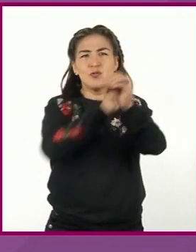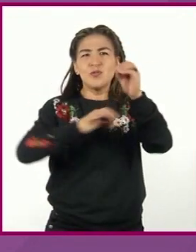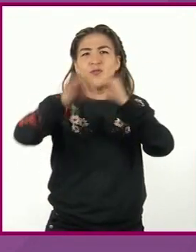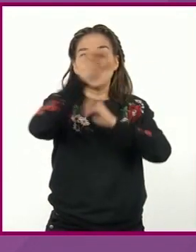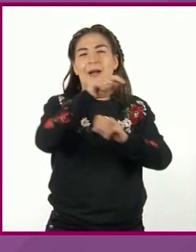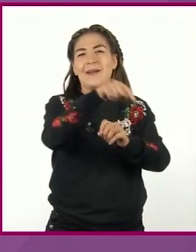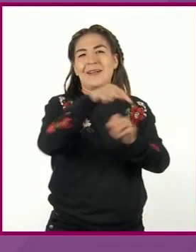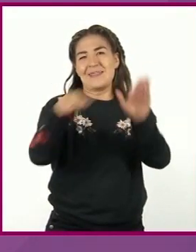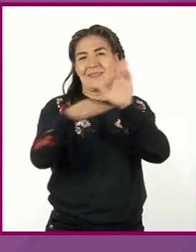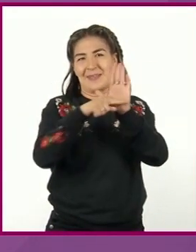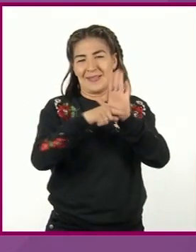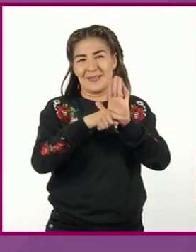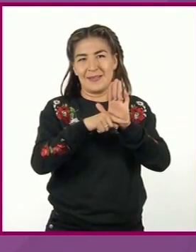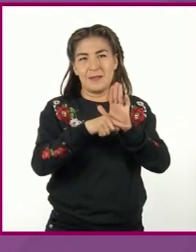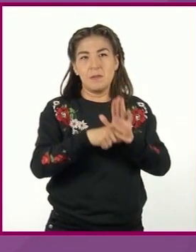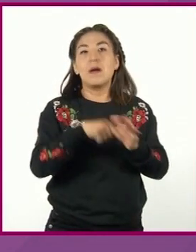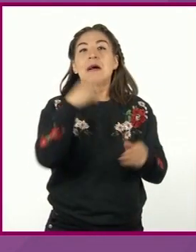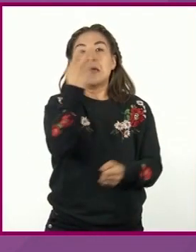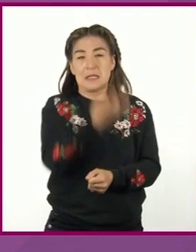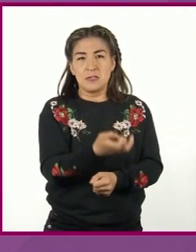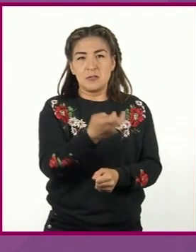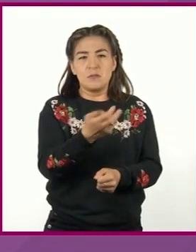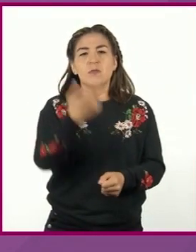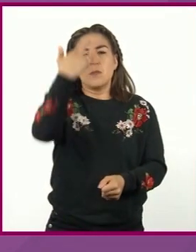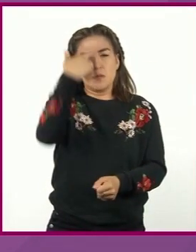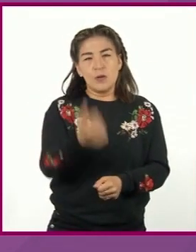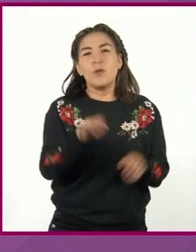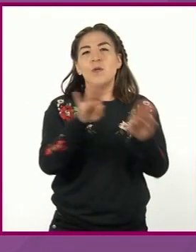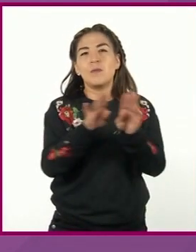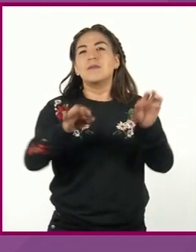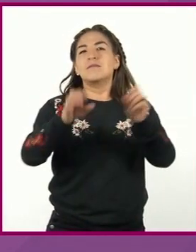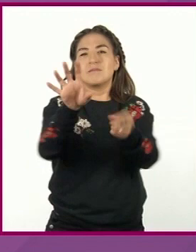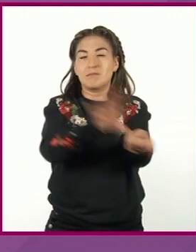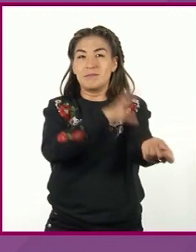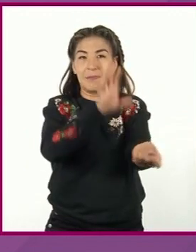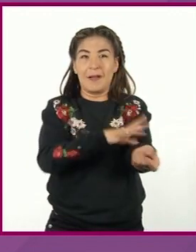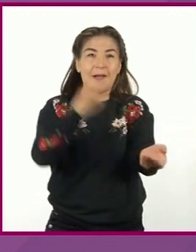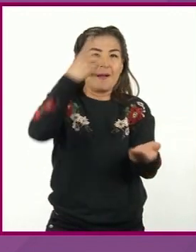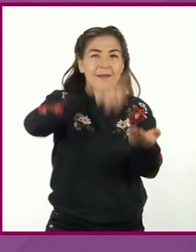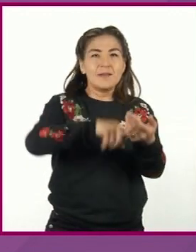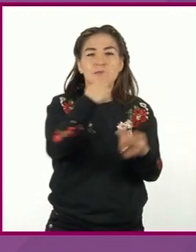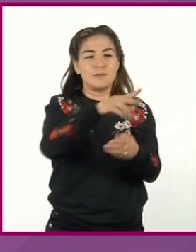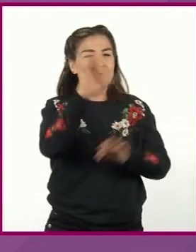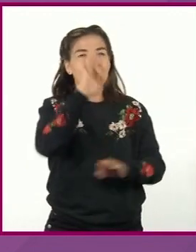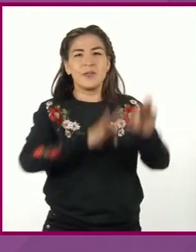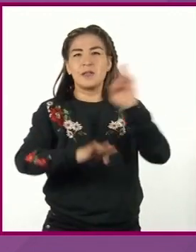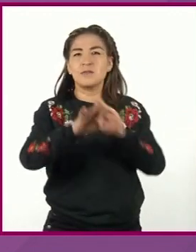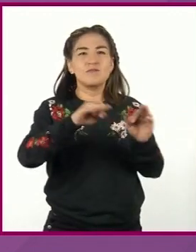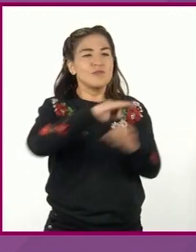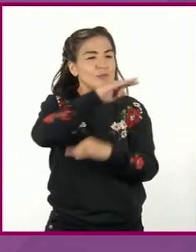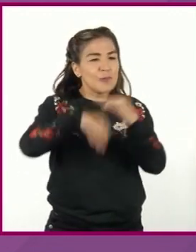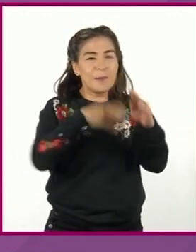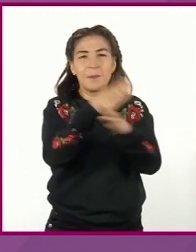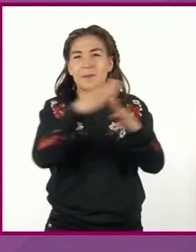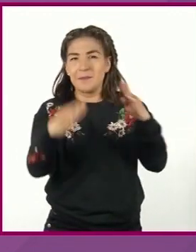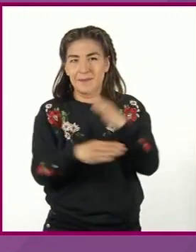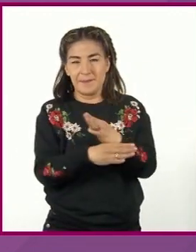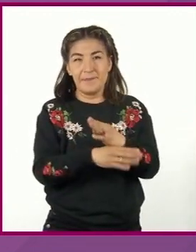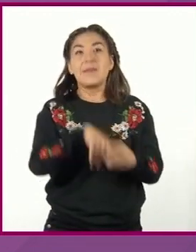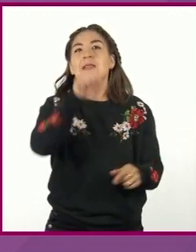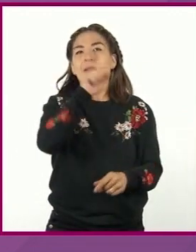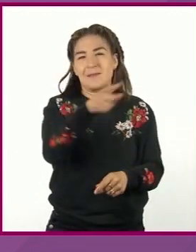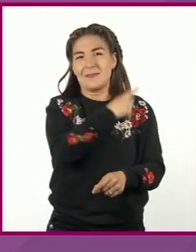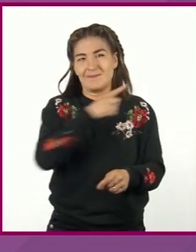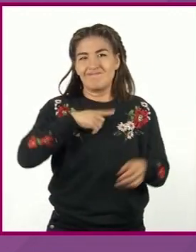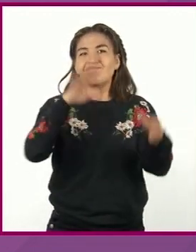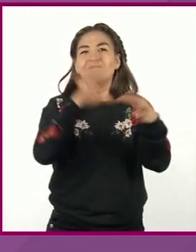carga negativa. Por lo tanto, la carga eléctrica es una propiedad física que poseen todos los cuerpos. Cabe resaltar que